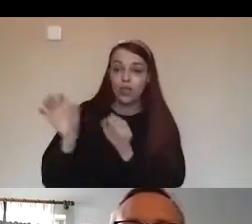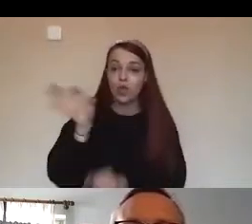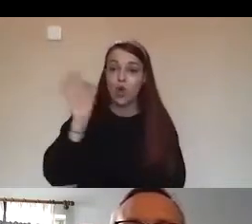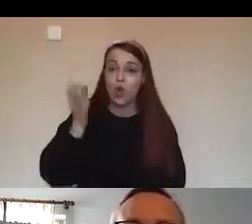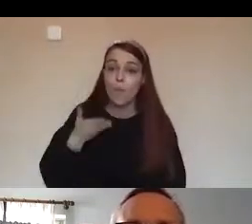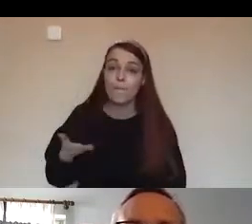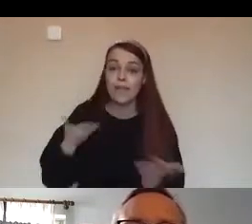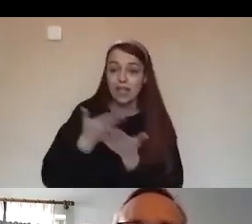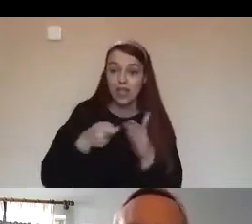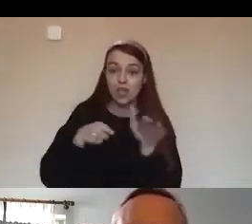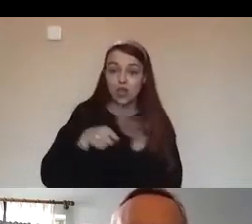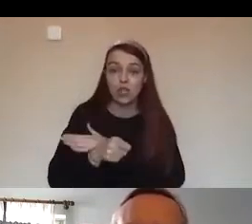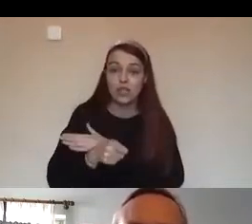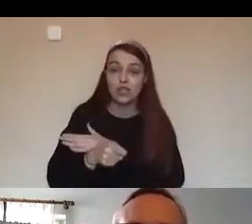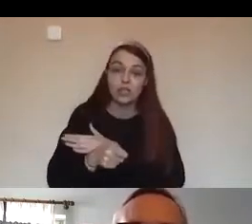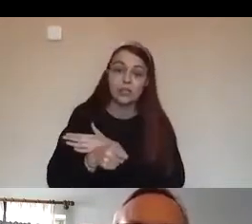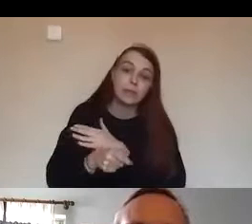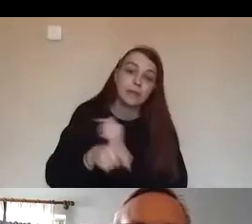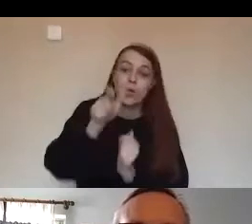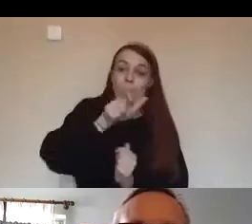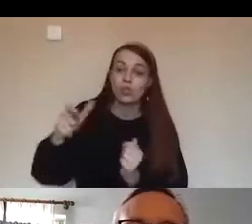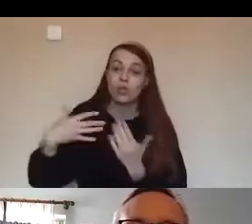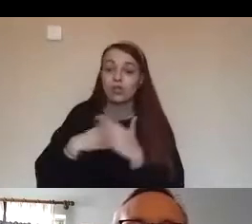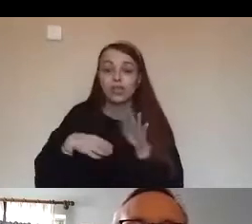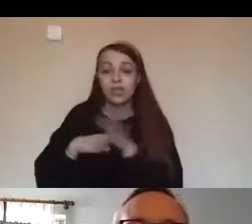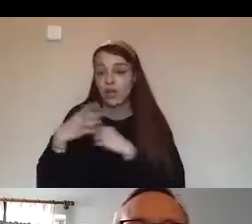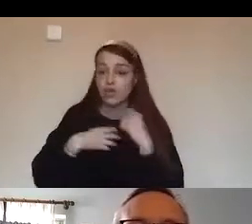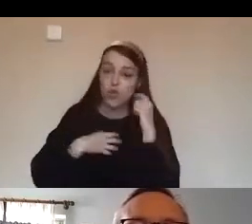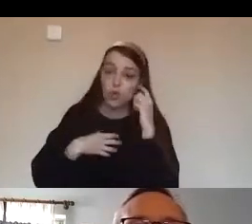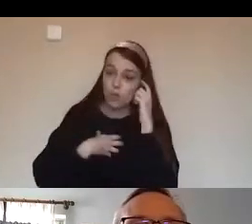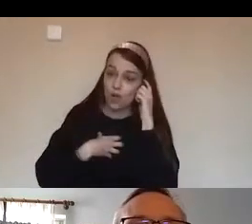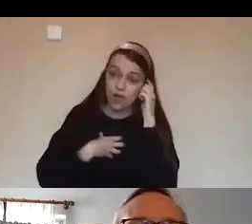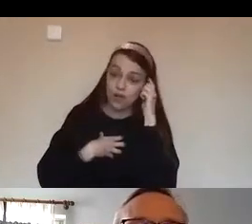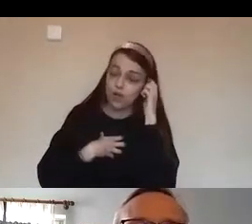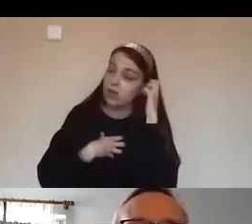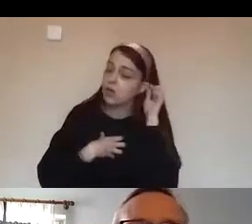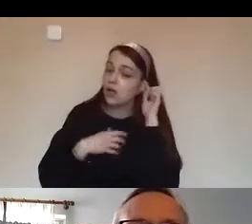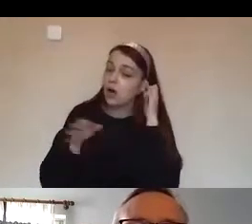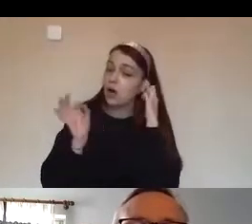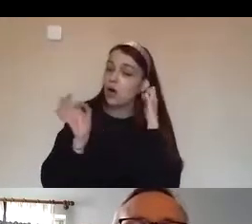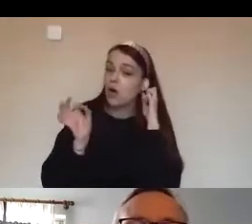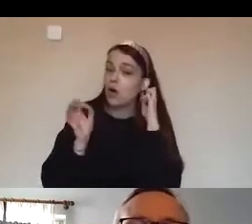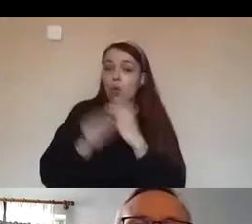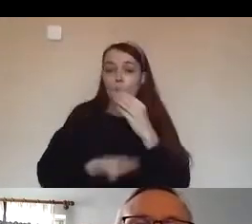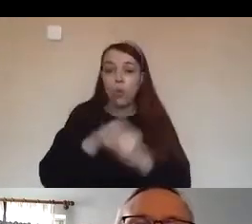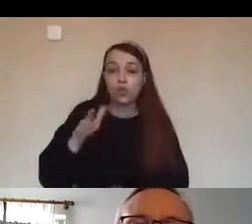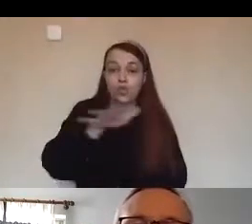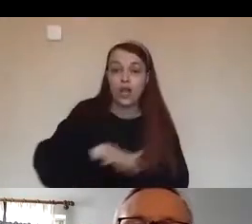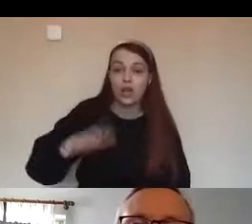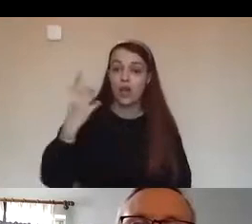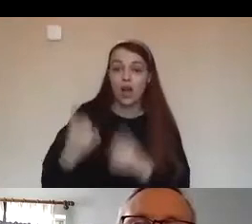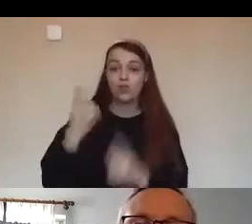lugar, puede que no todo el mundo pueda entrar o utilizar o explorar el lugar. Un